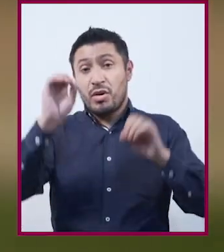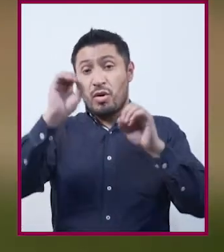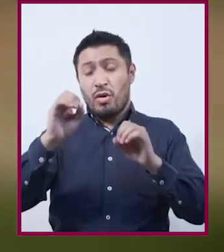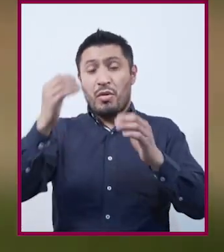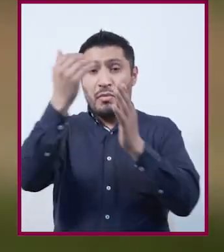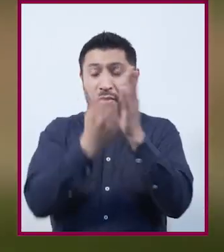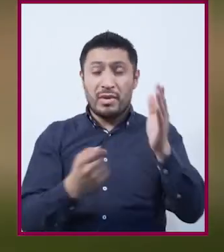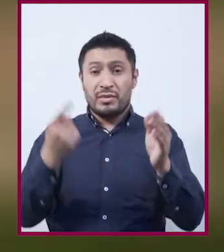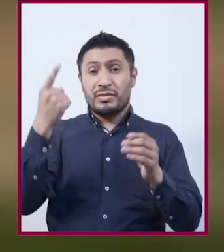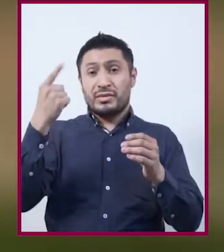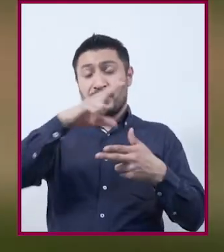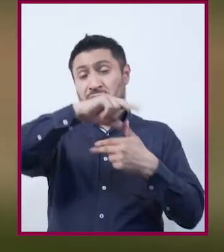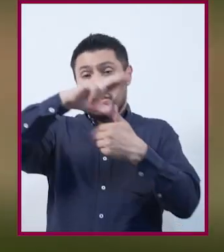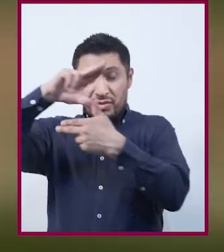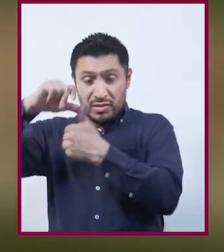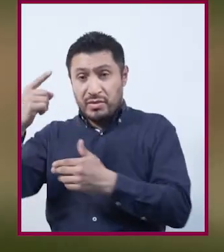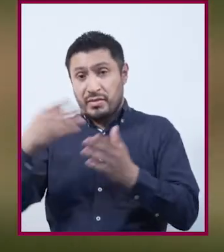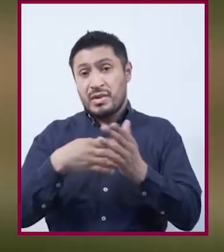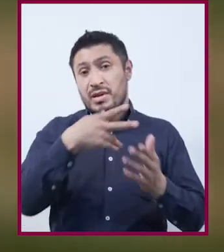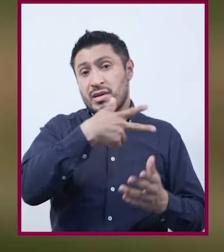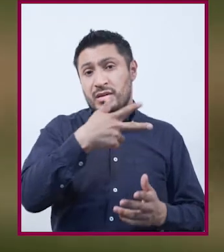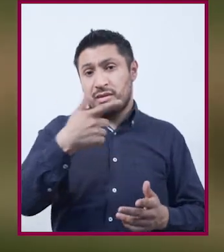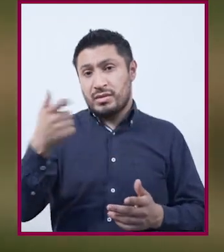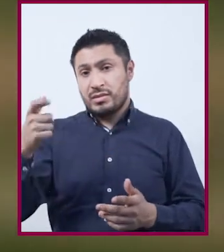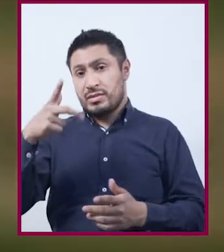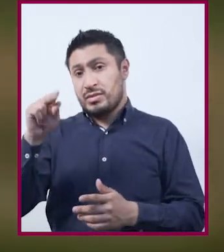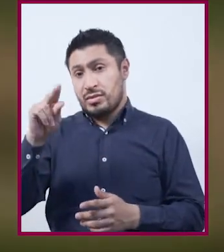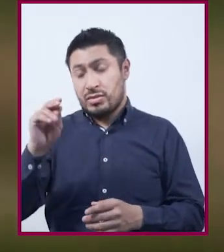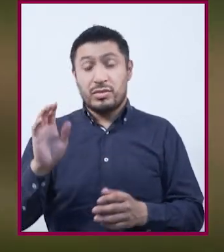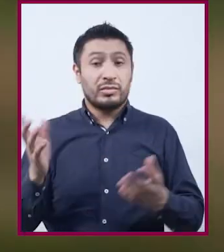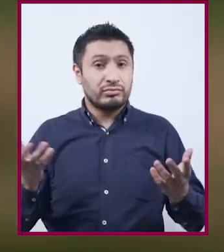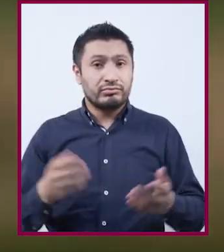de 1780 y que el de Galveston?